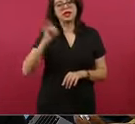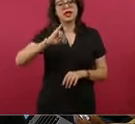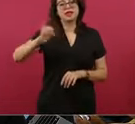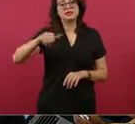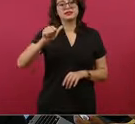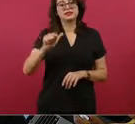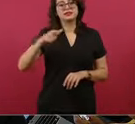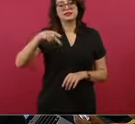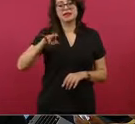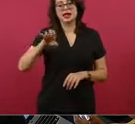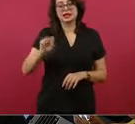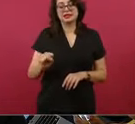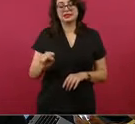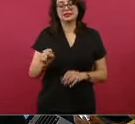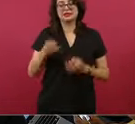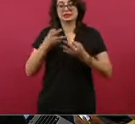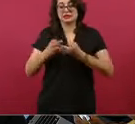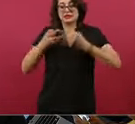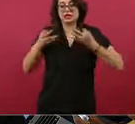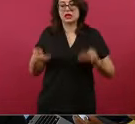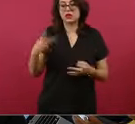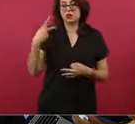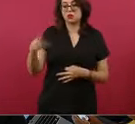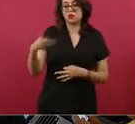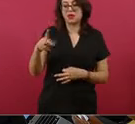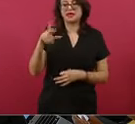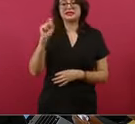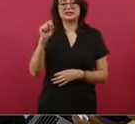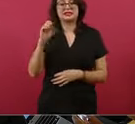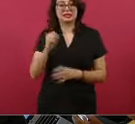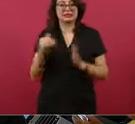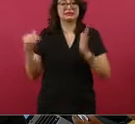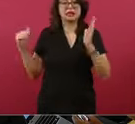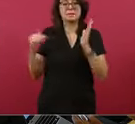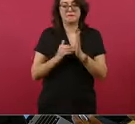y ya les hemos entregado, creo que